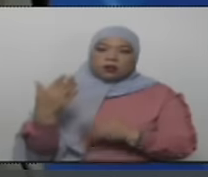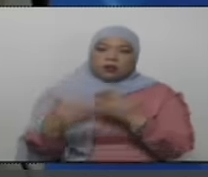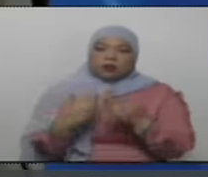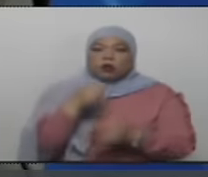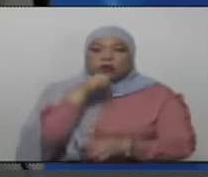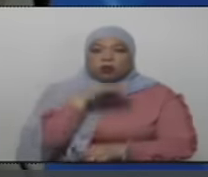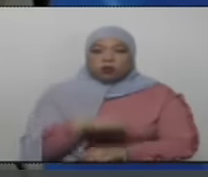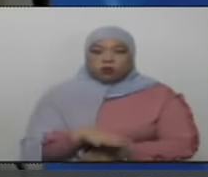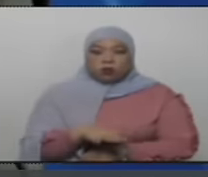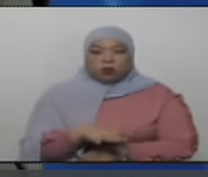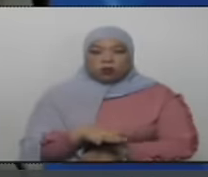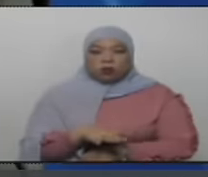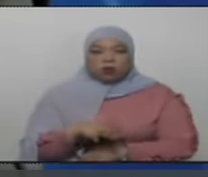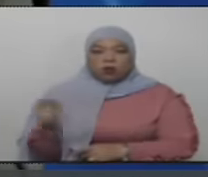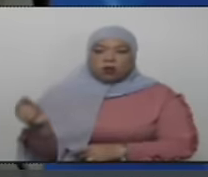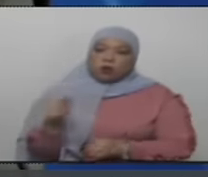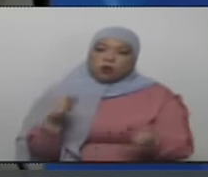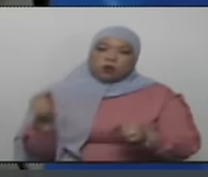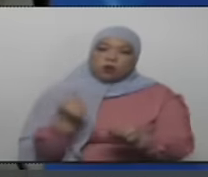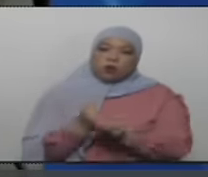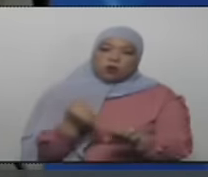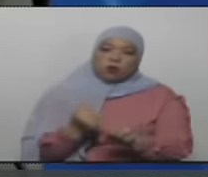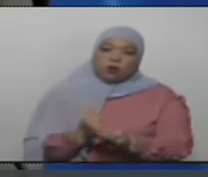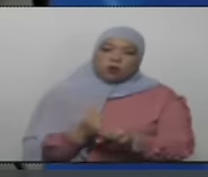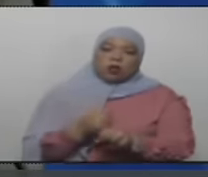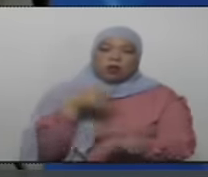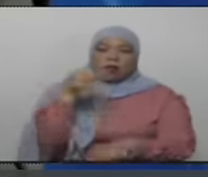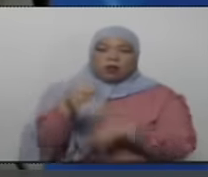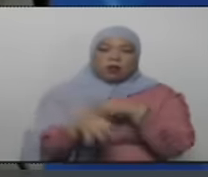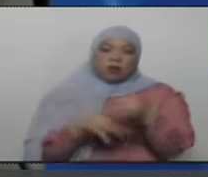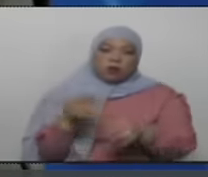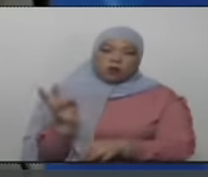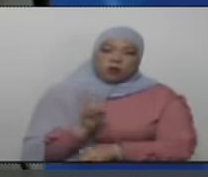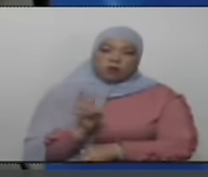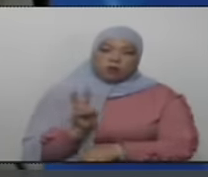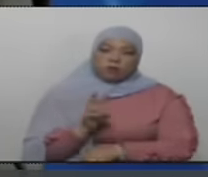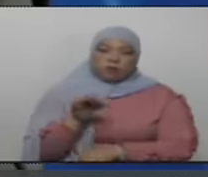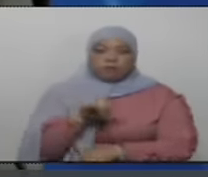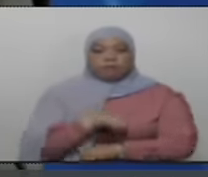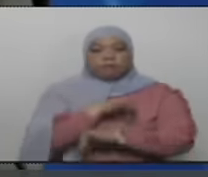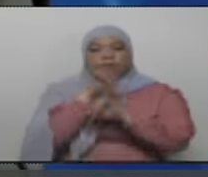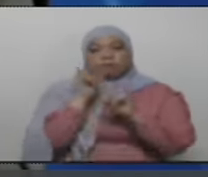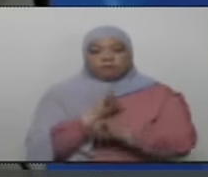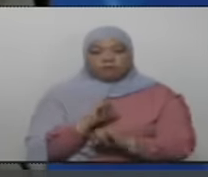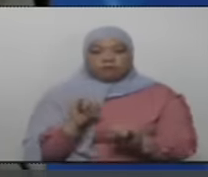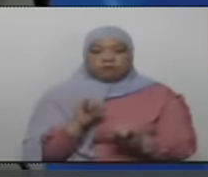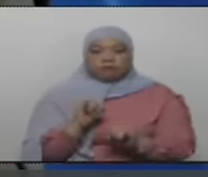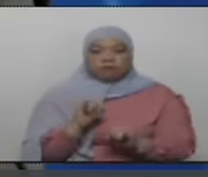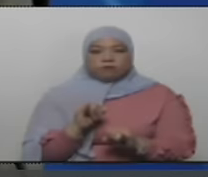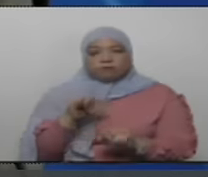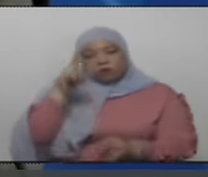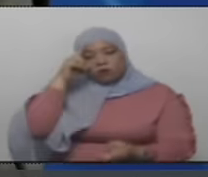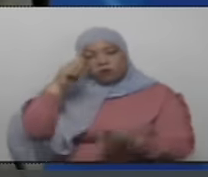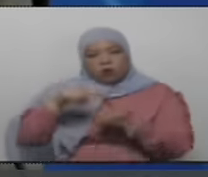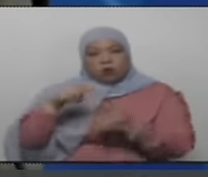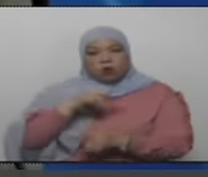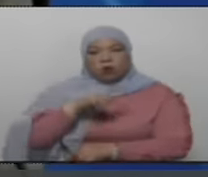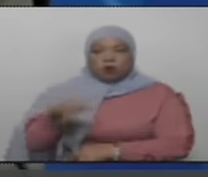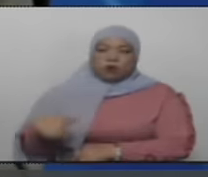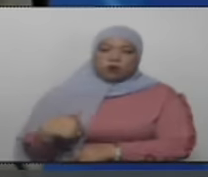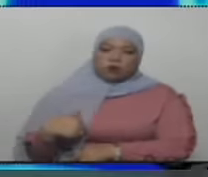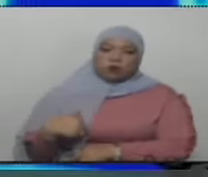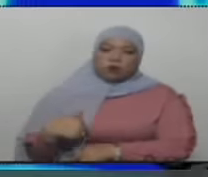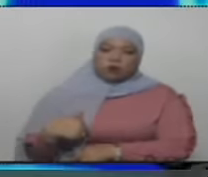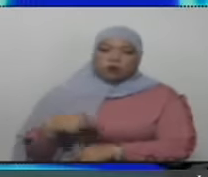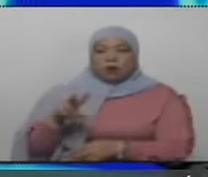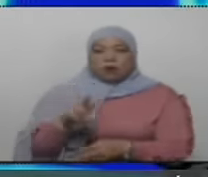historia que se habló de seguridad social y de felicidad social. ¿Cuál es el objetivo nuestro?